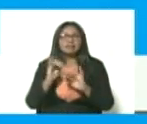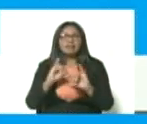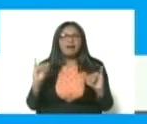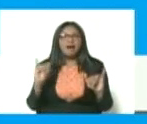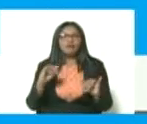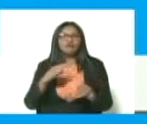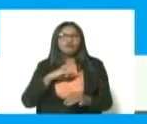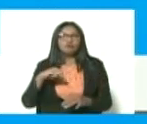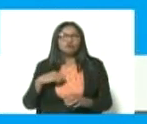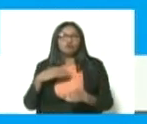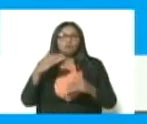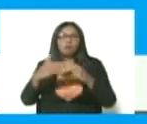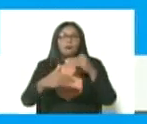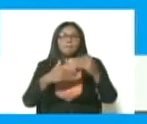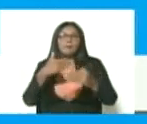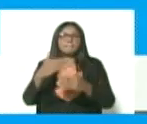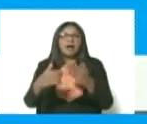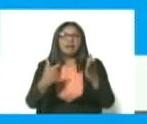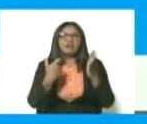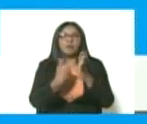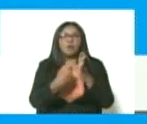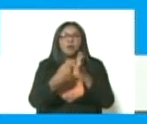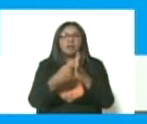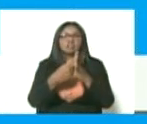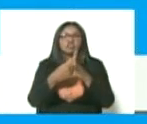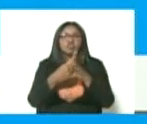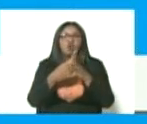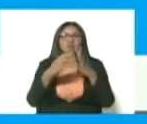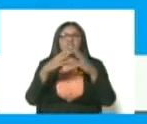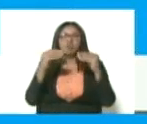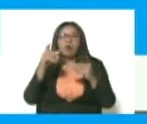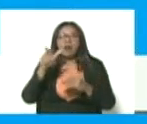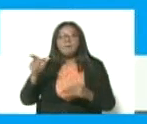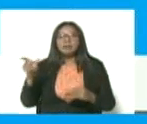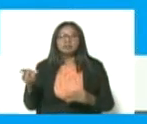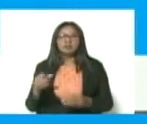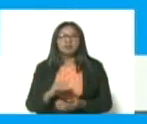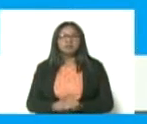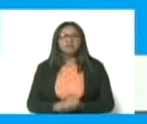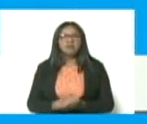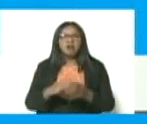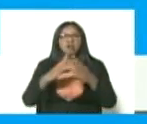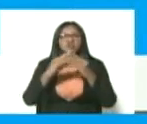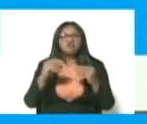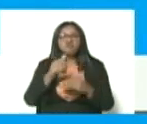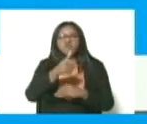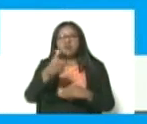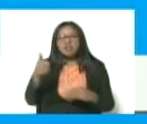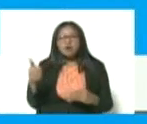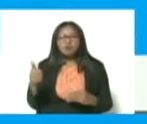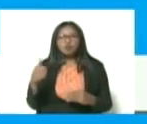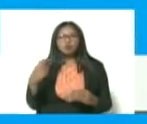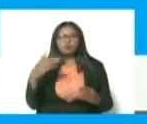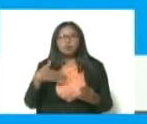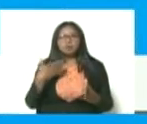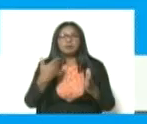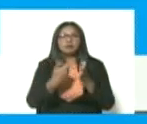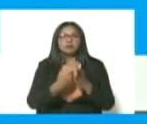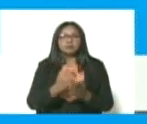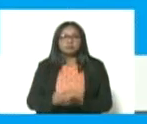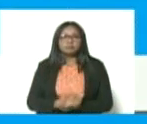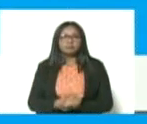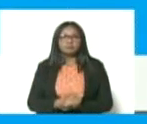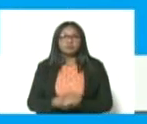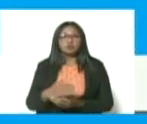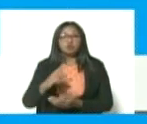fase avanzada de vacunación masiva para que todos y todas se vacunen. Estamos también estudiando otras